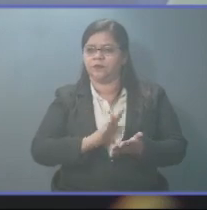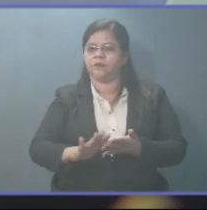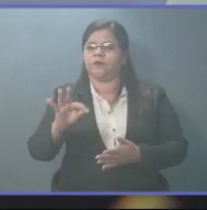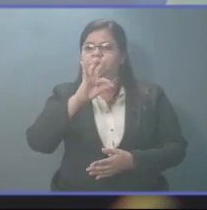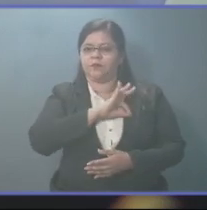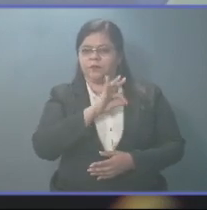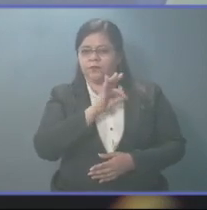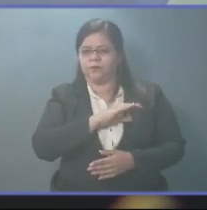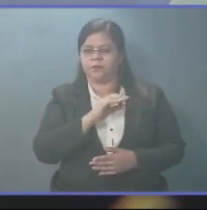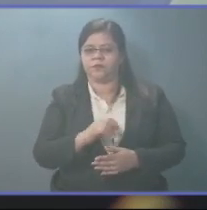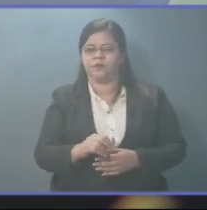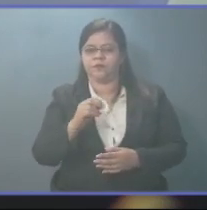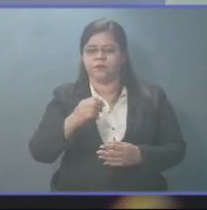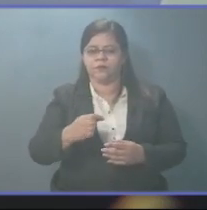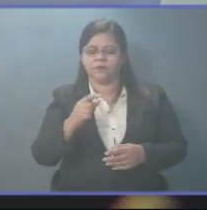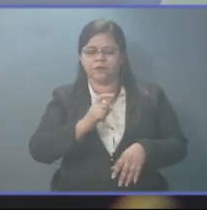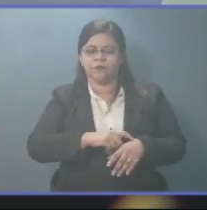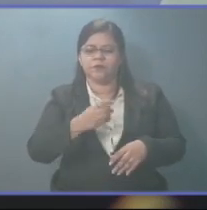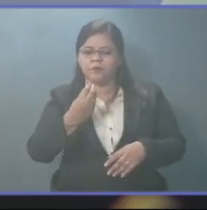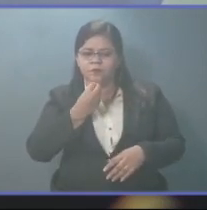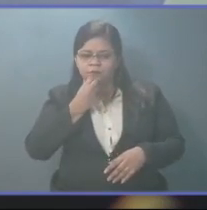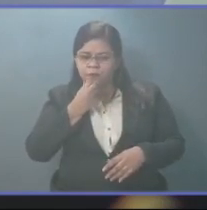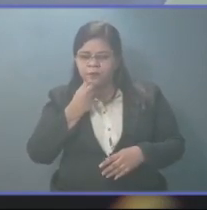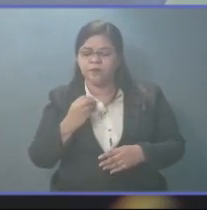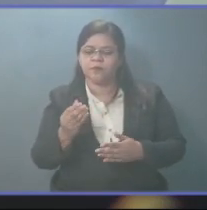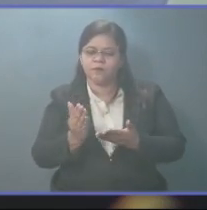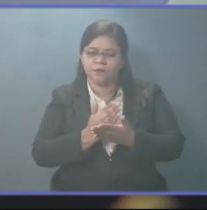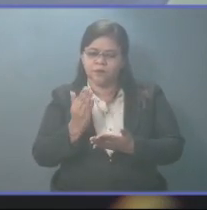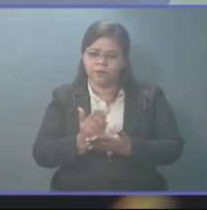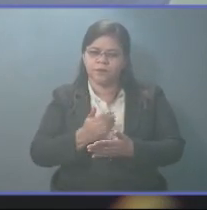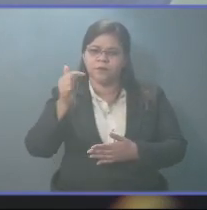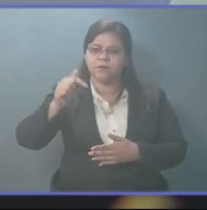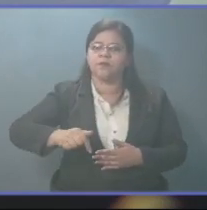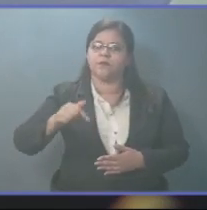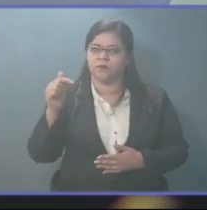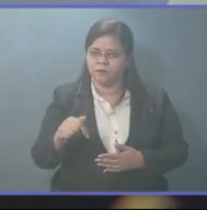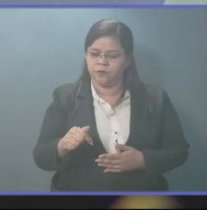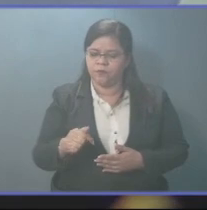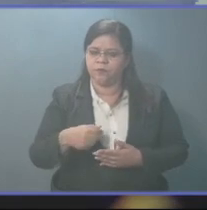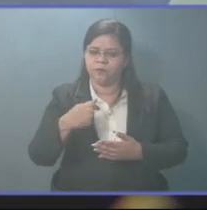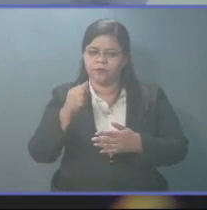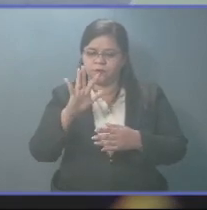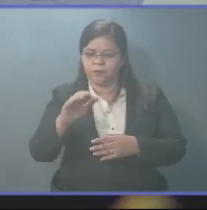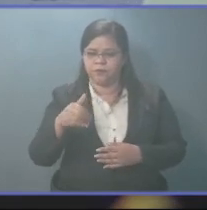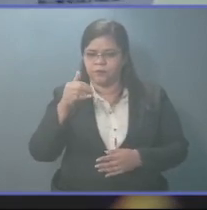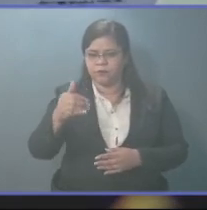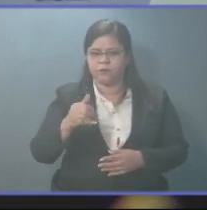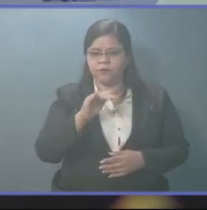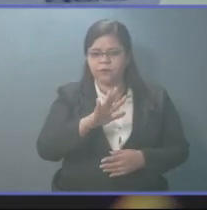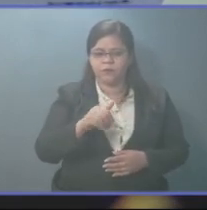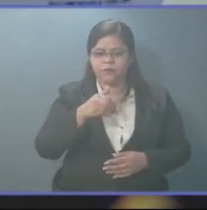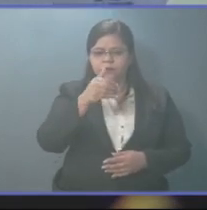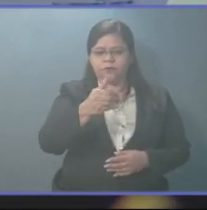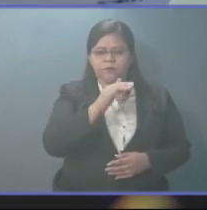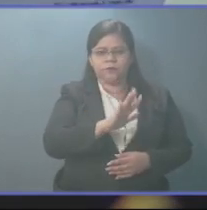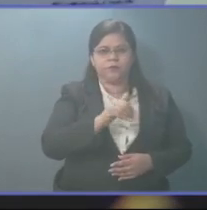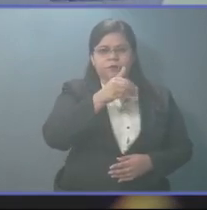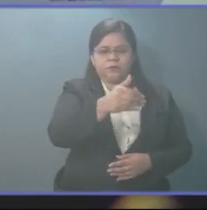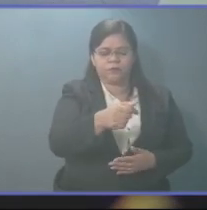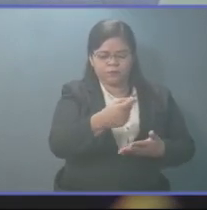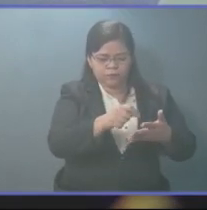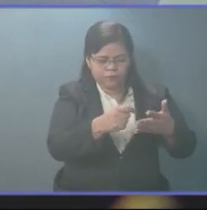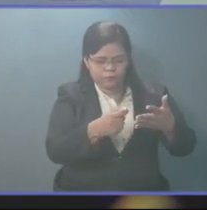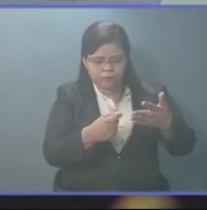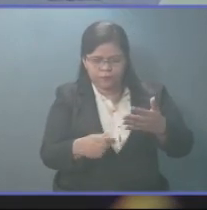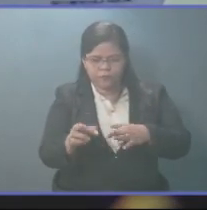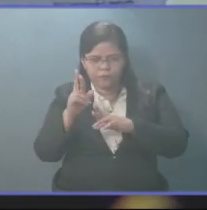de longevidad mediante estudios actuariales. Revisar cada 5 años las estimaciones de expectativas de vida